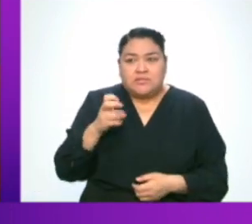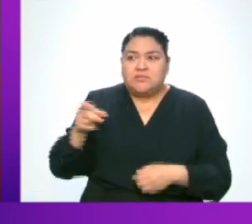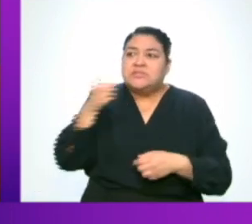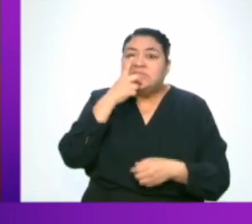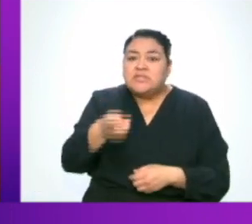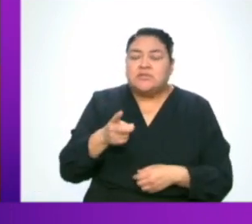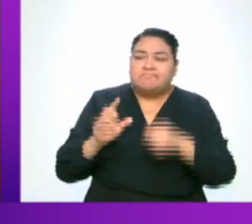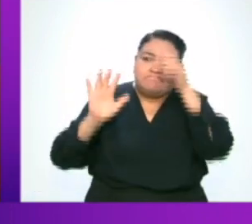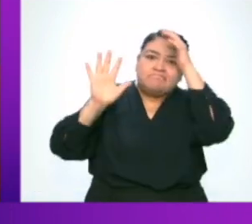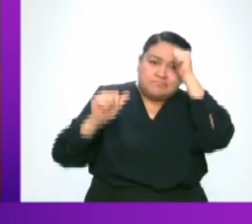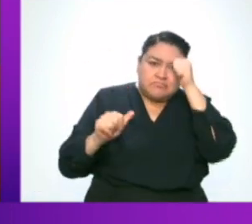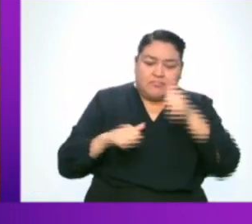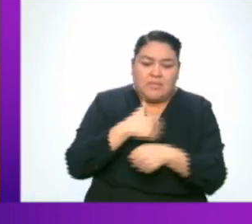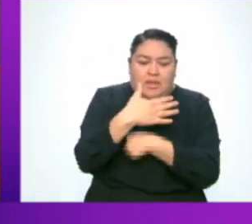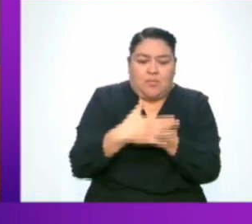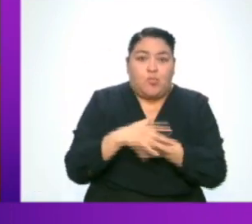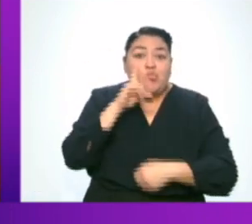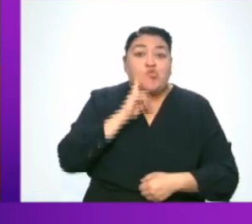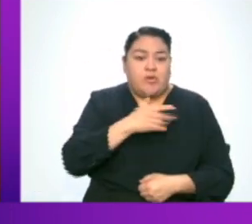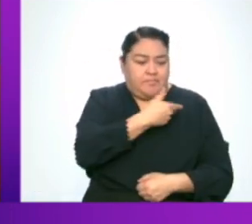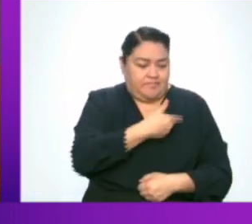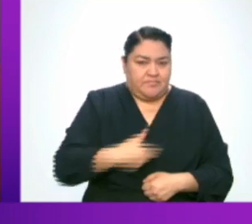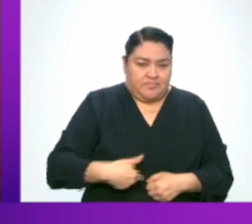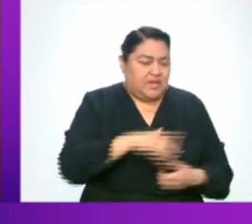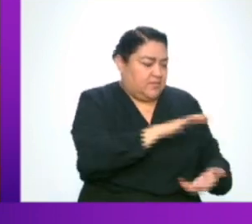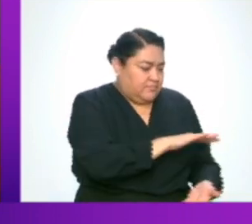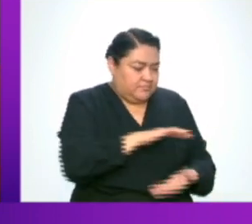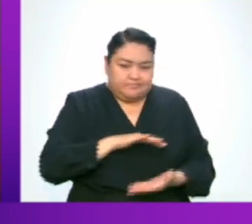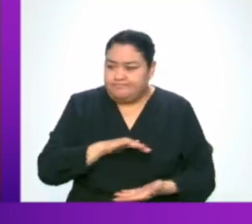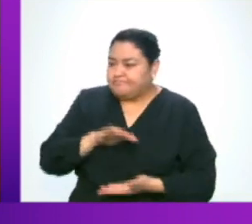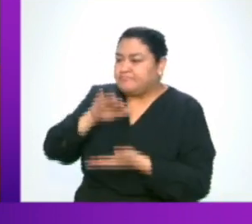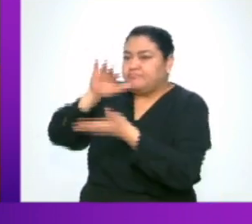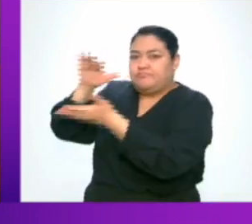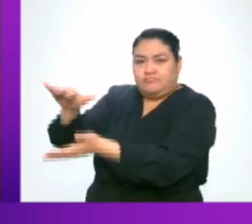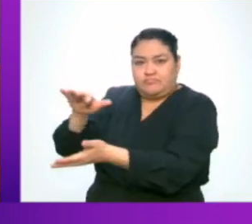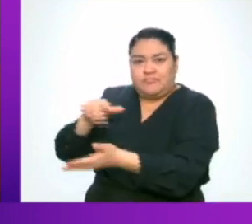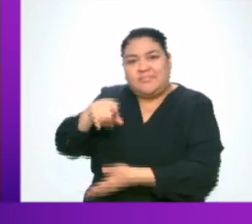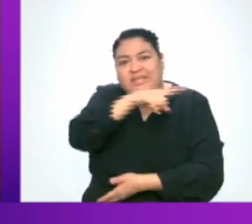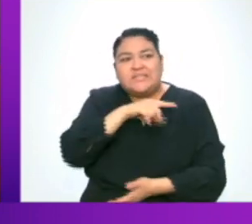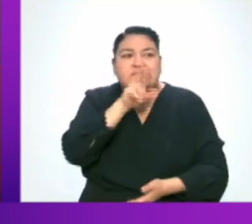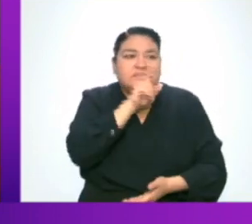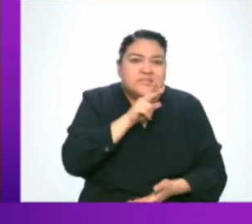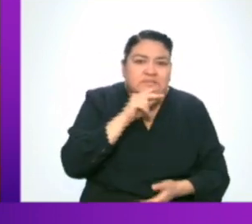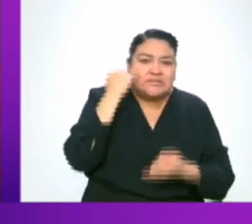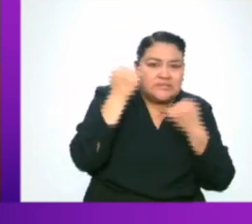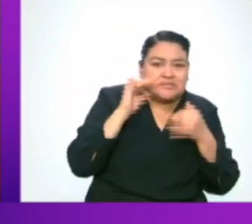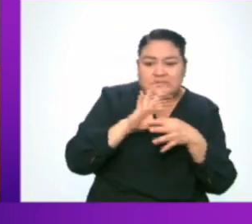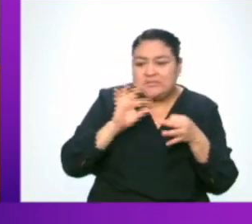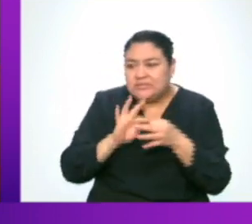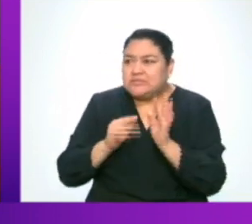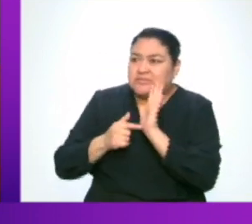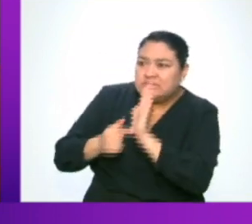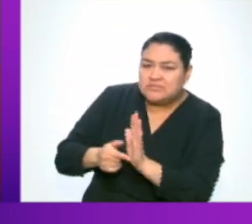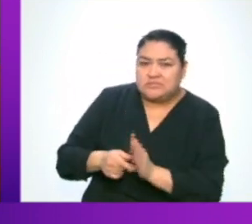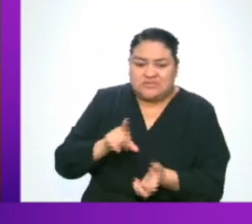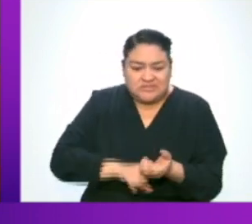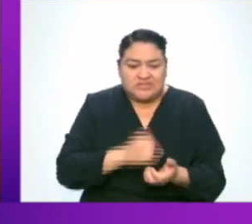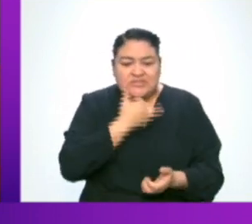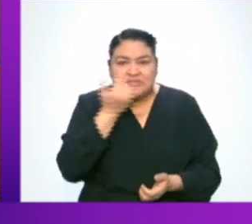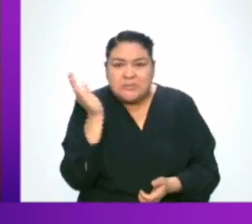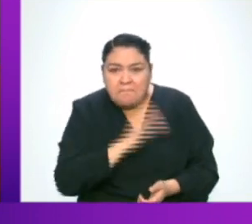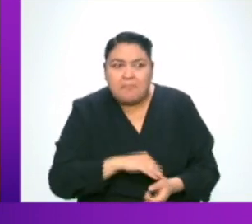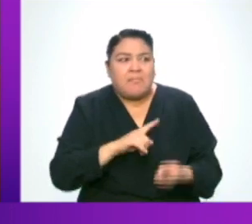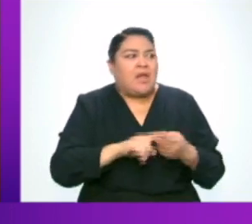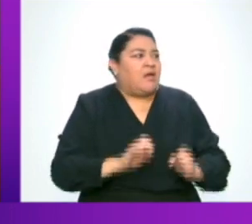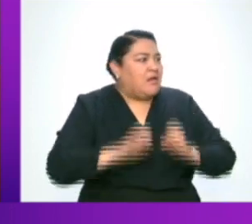acordó entregarle a la presidenta de la República esta disipación de dudas sobre malos manejos al interior sobre el